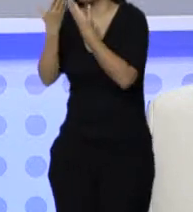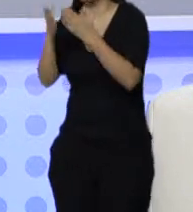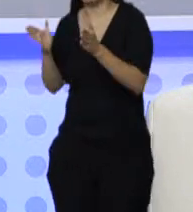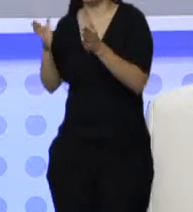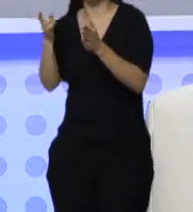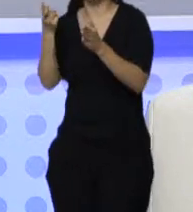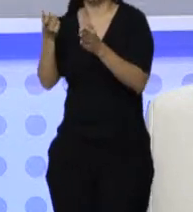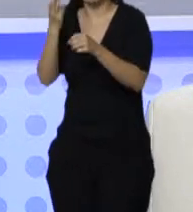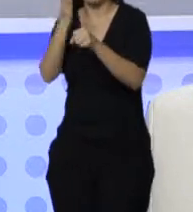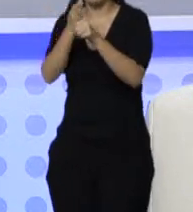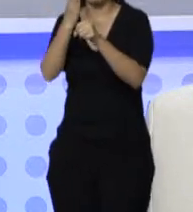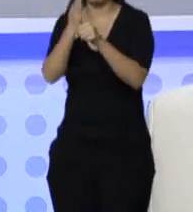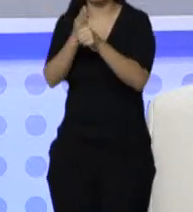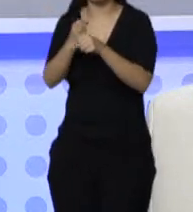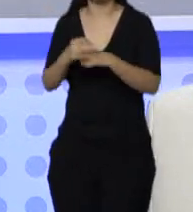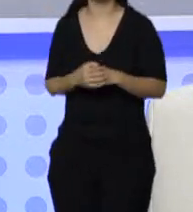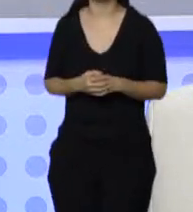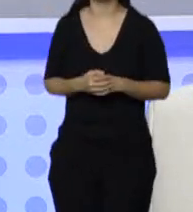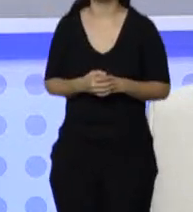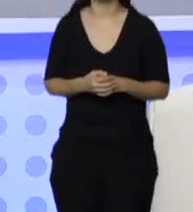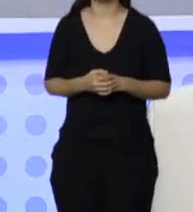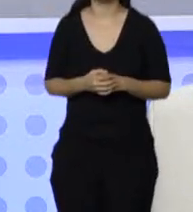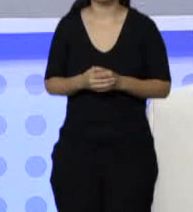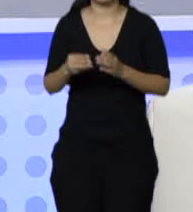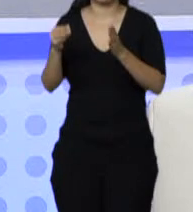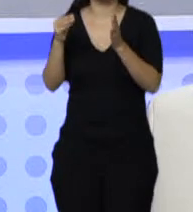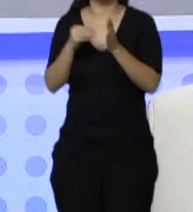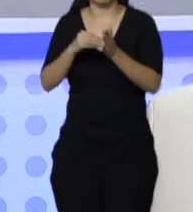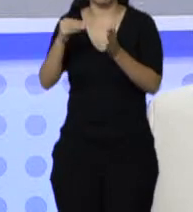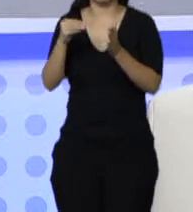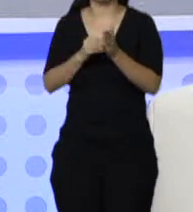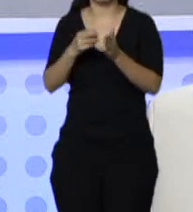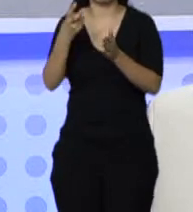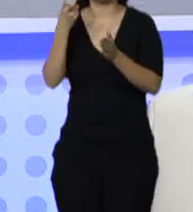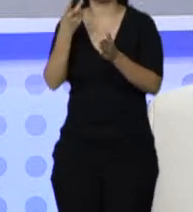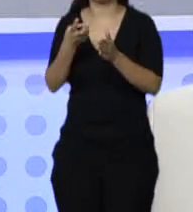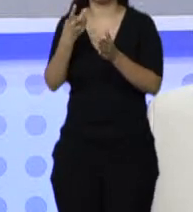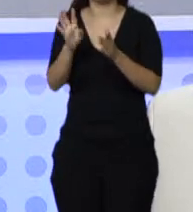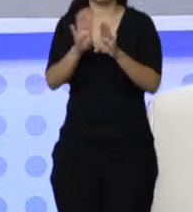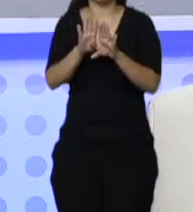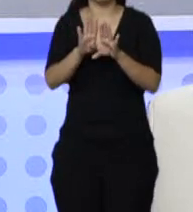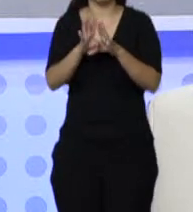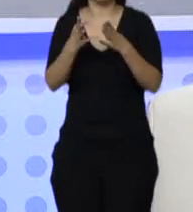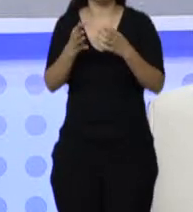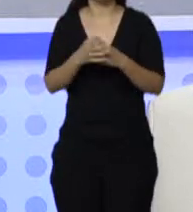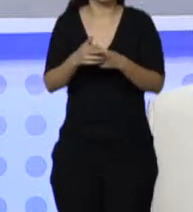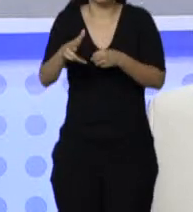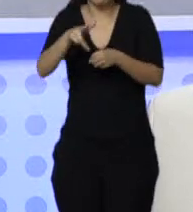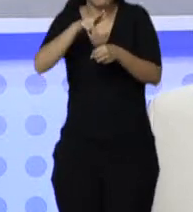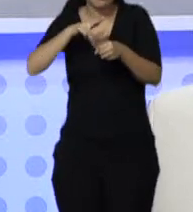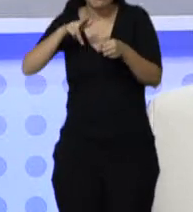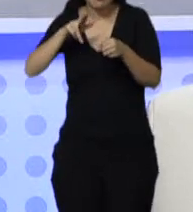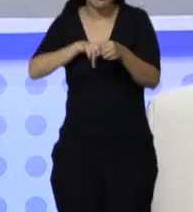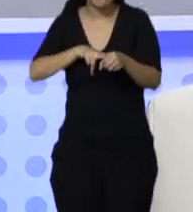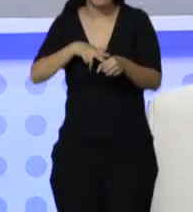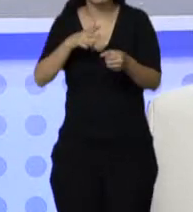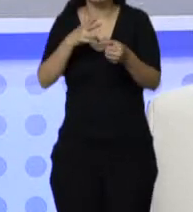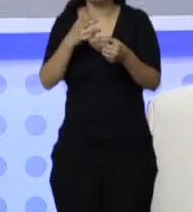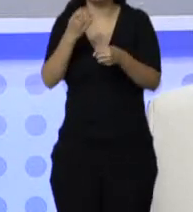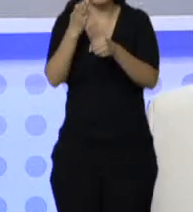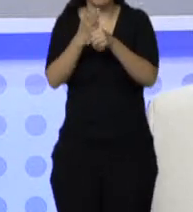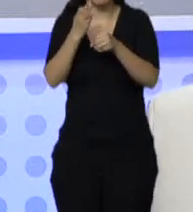presentando todavía mucho este esto es fenómeno que es una reacción normal dentro de un